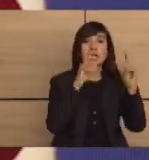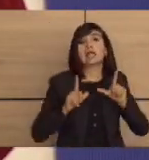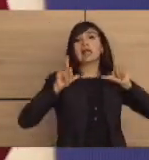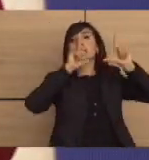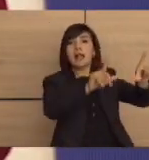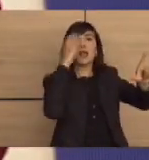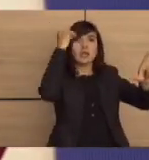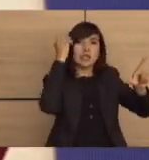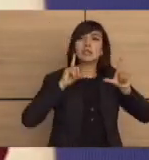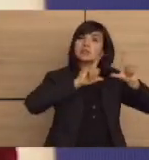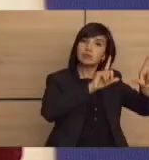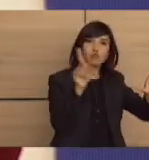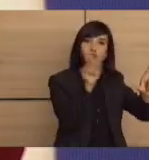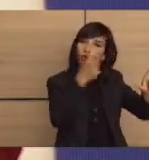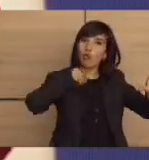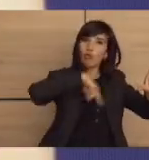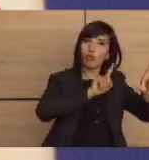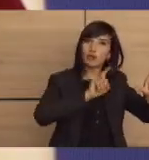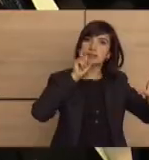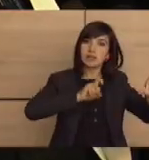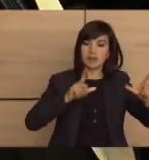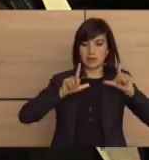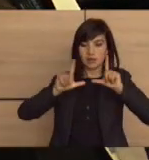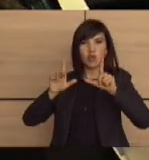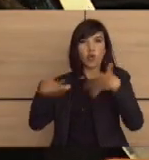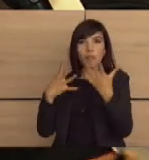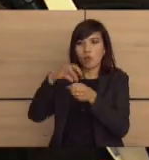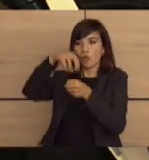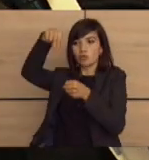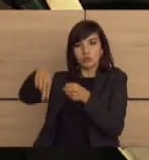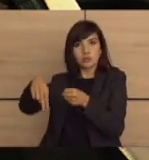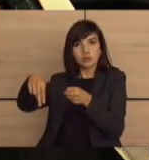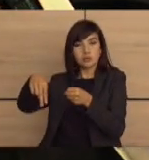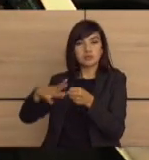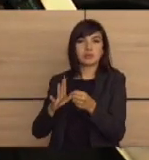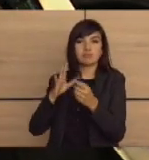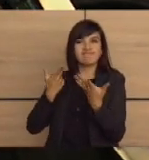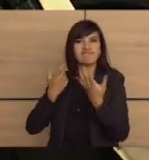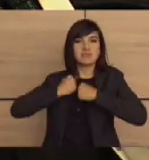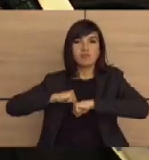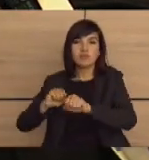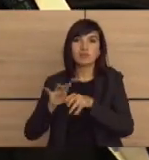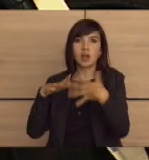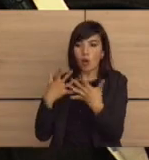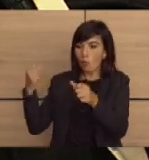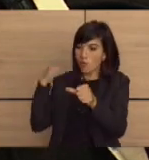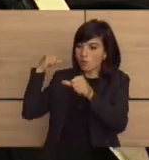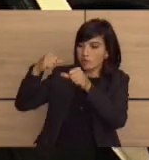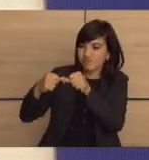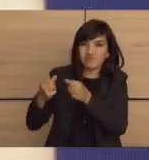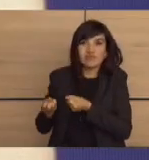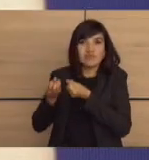que graduarnos de ciudadanos. Entonces tenemos que trabajar el trauma, trabajar la memoria para